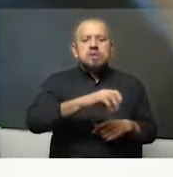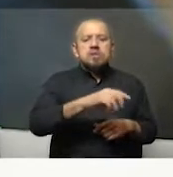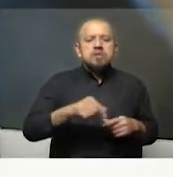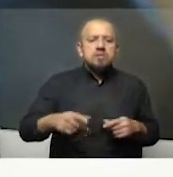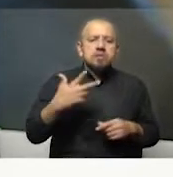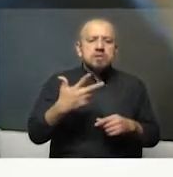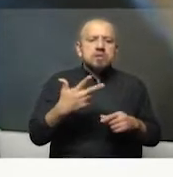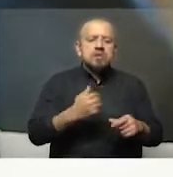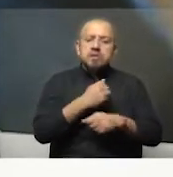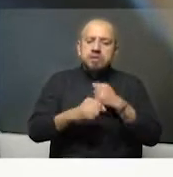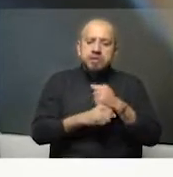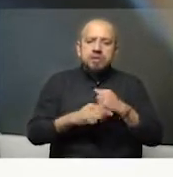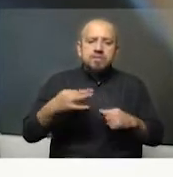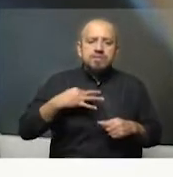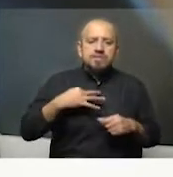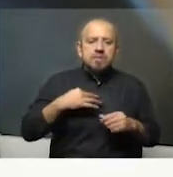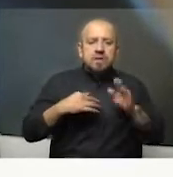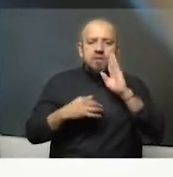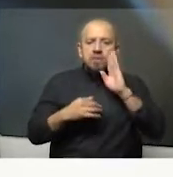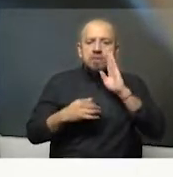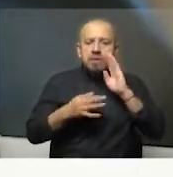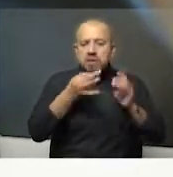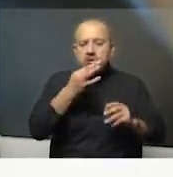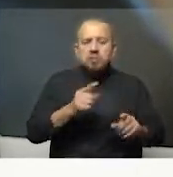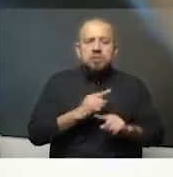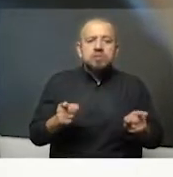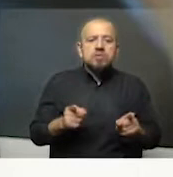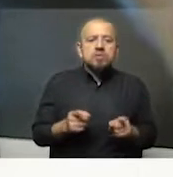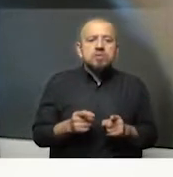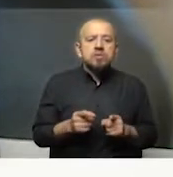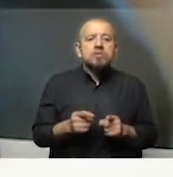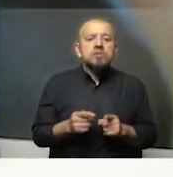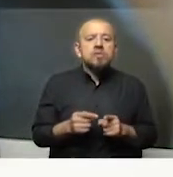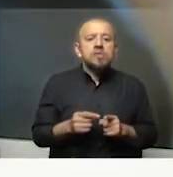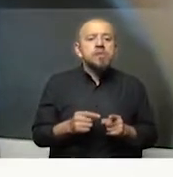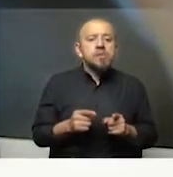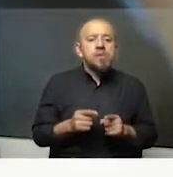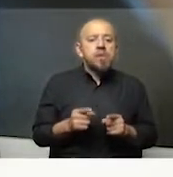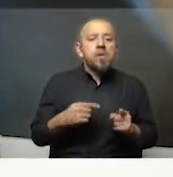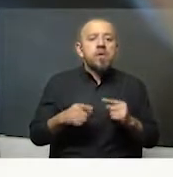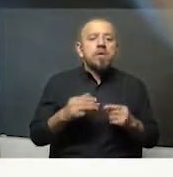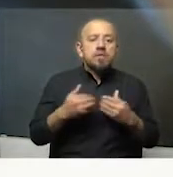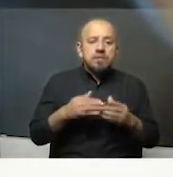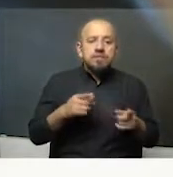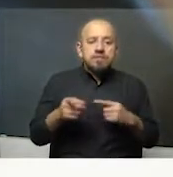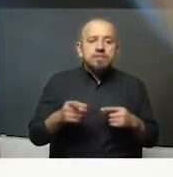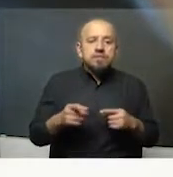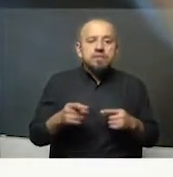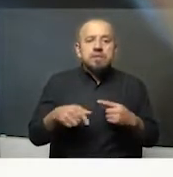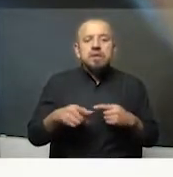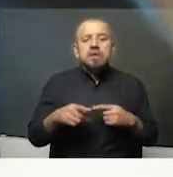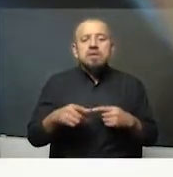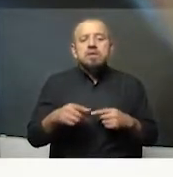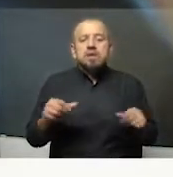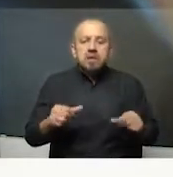voy a vivir tres años y mi madre dijo No hijo no Y empezó a darle uña de gato ni